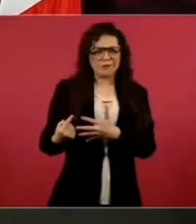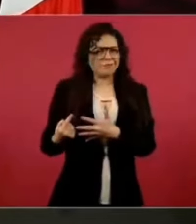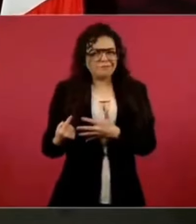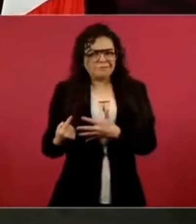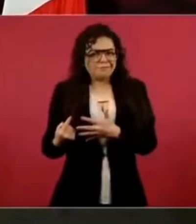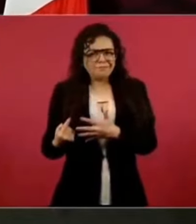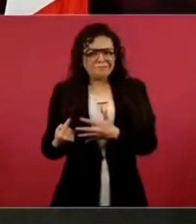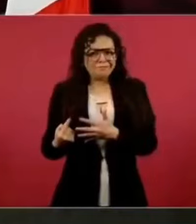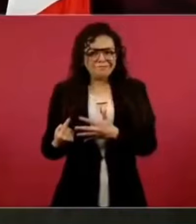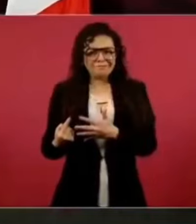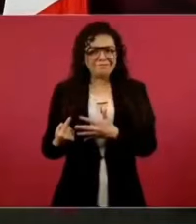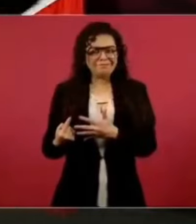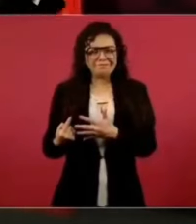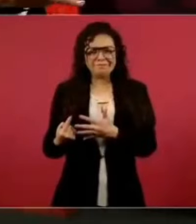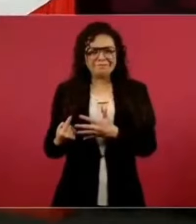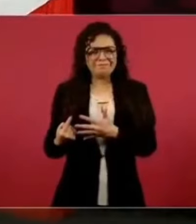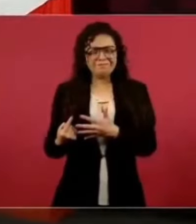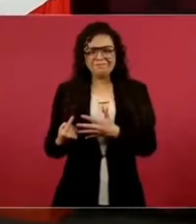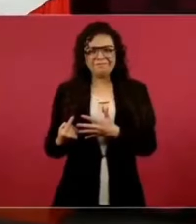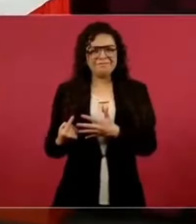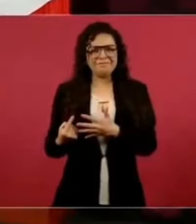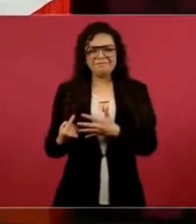eh las